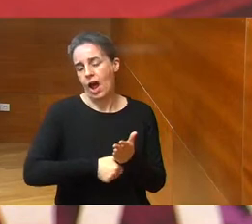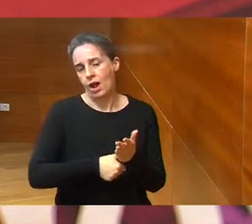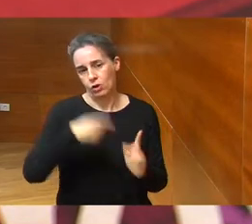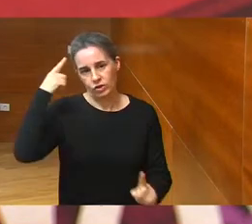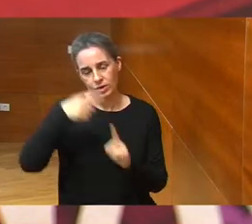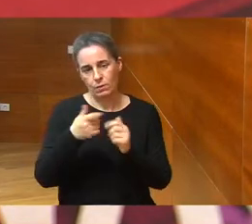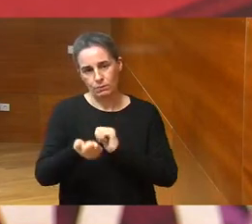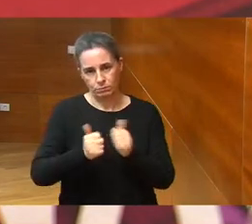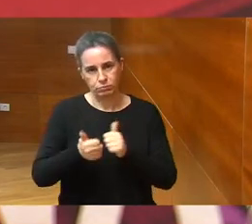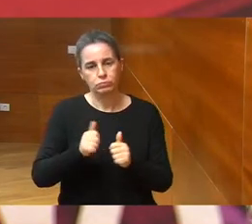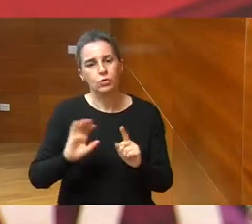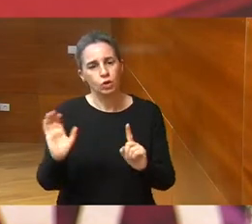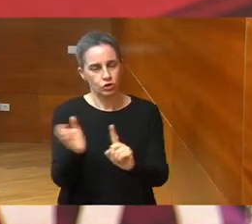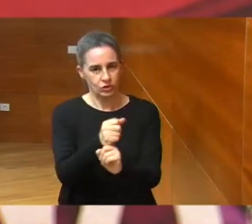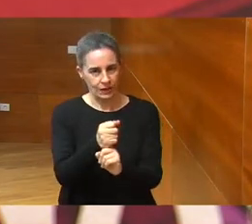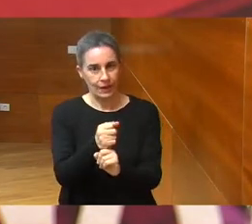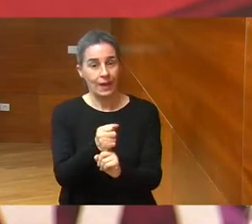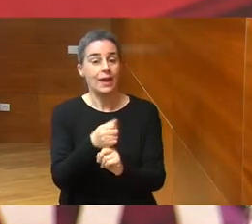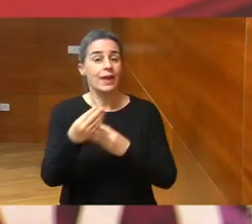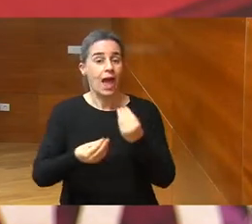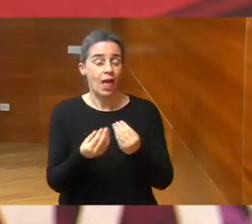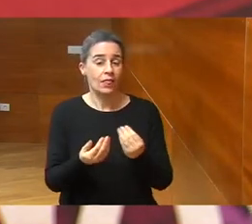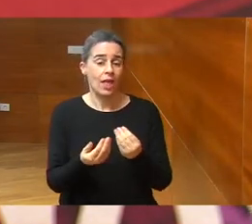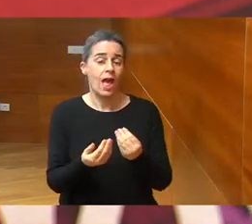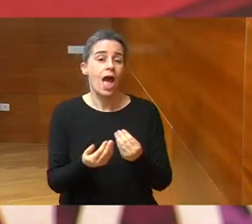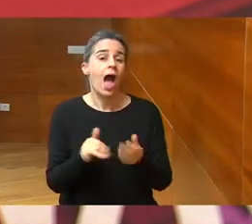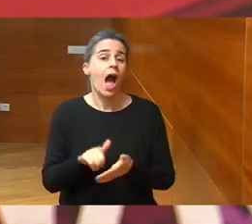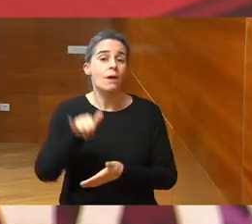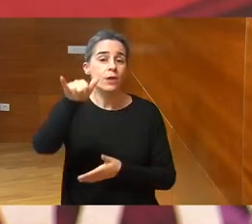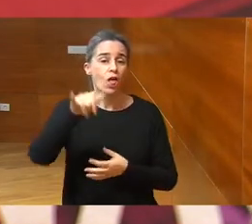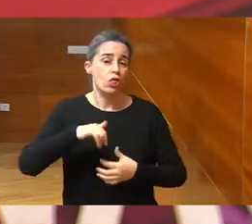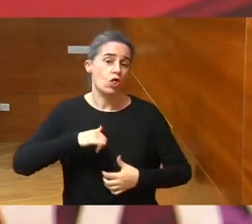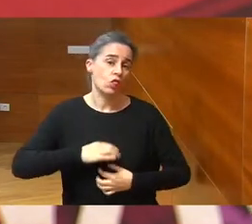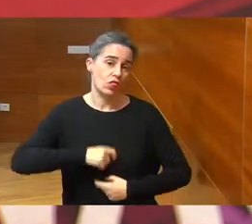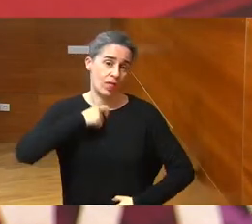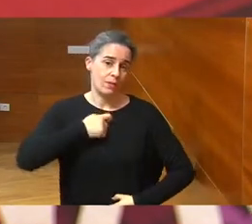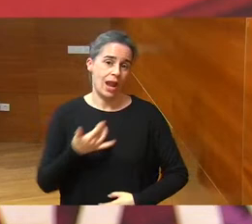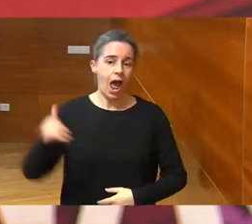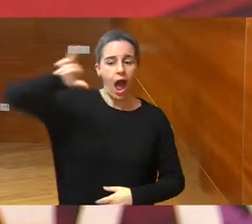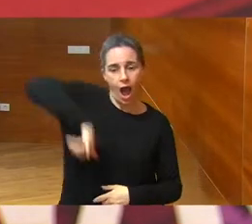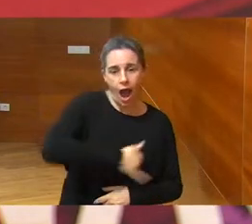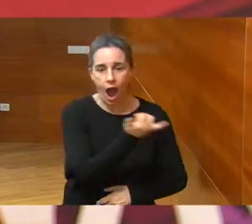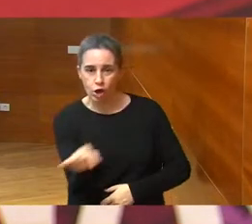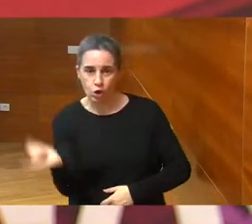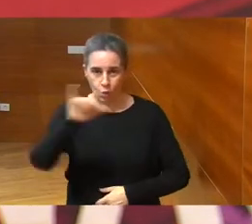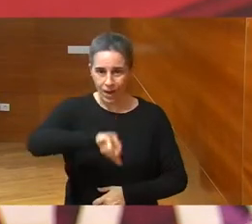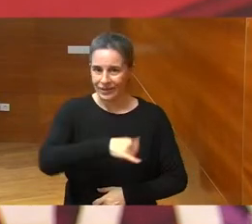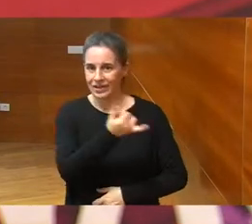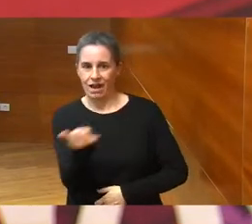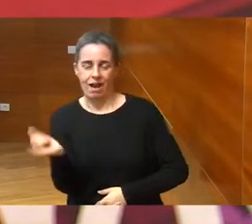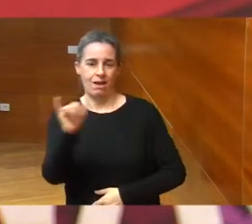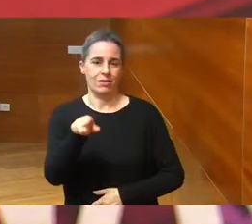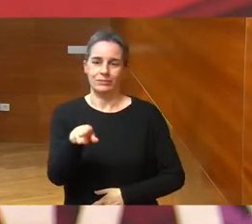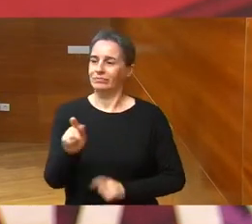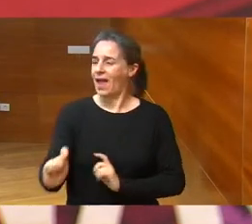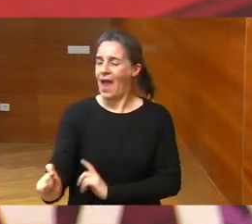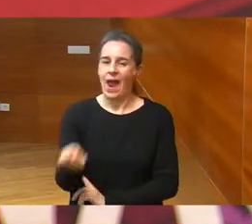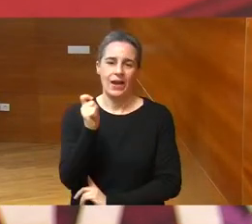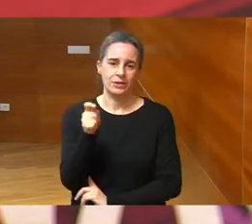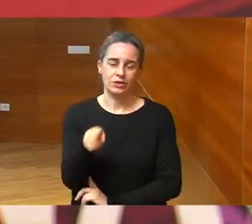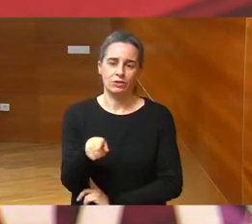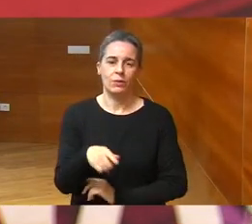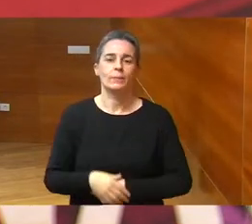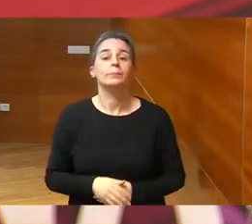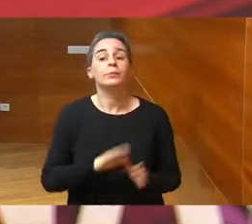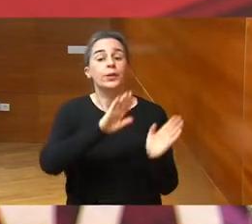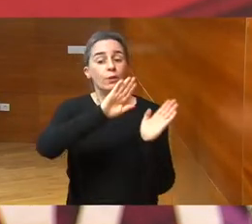hacer Aviación civil acrobática como itisimo éxito y por último por último a que sí se menciona pero era